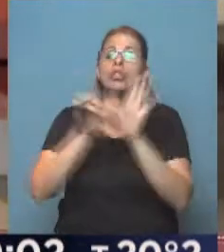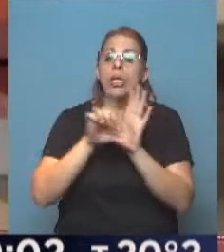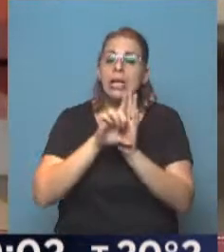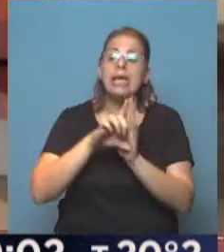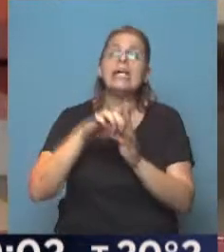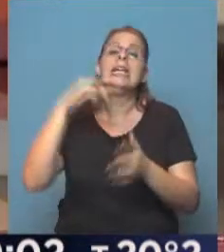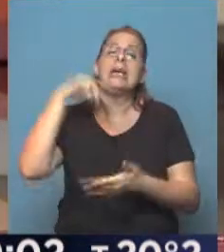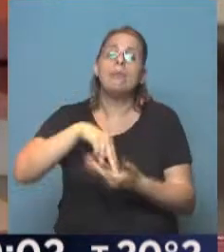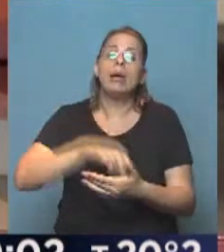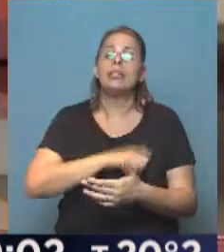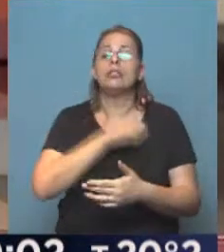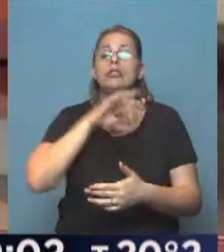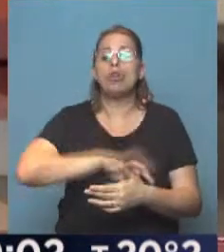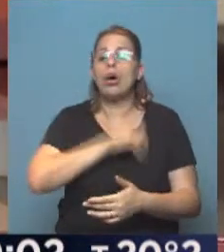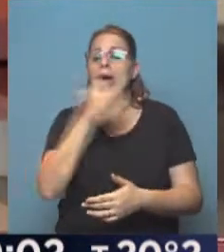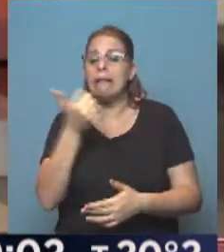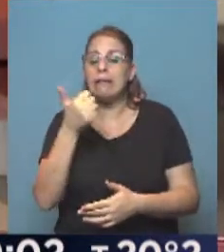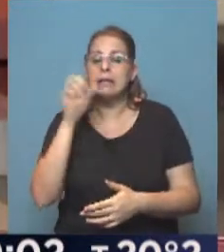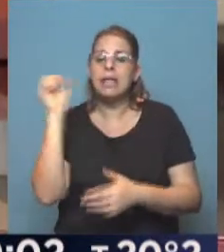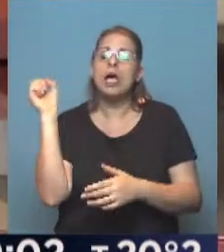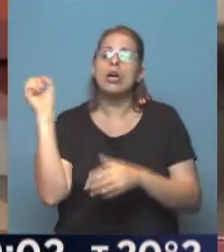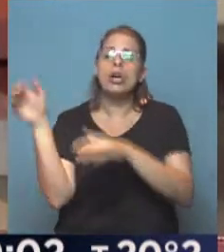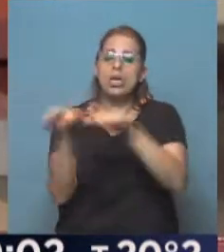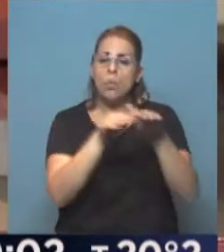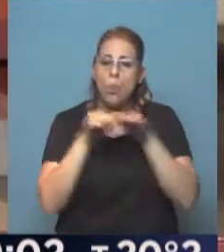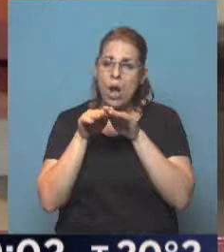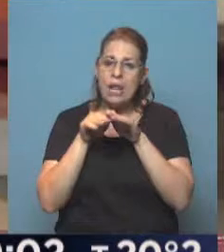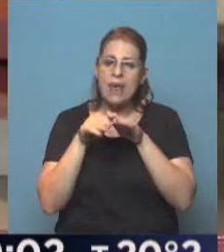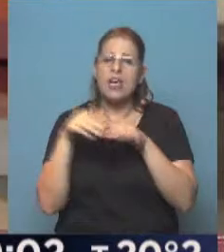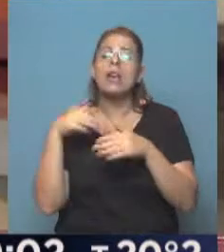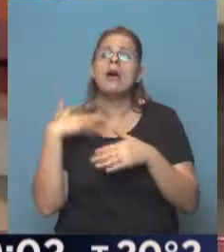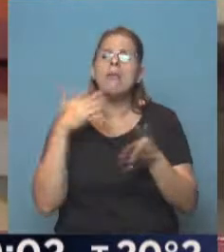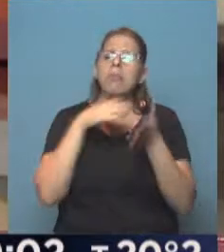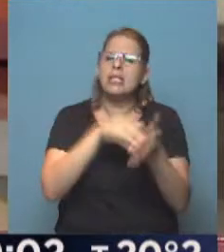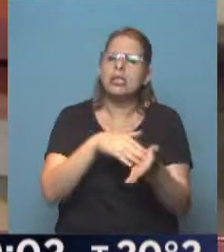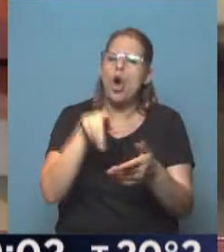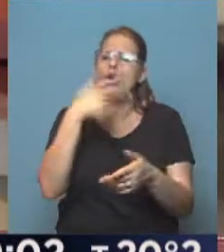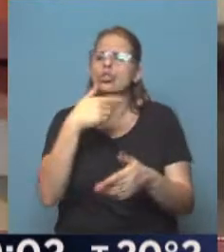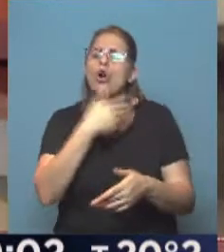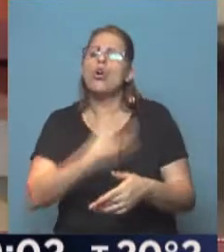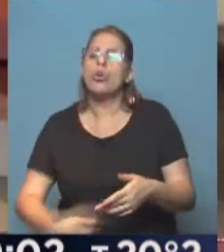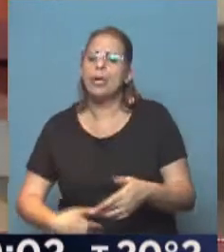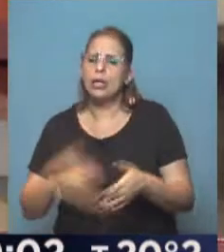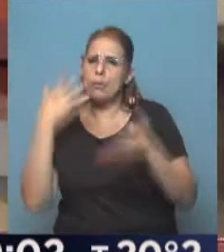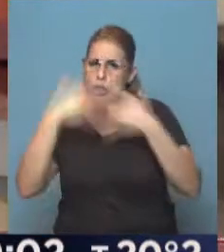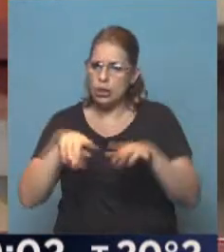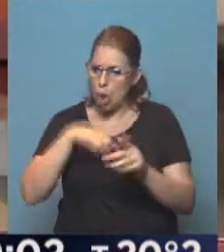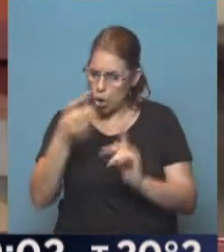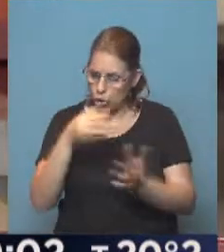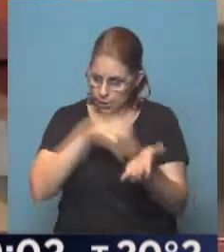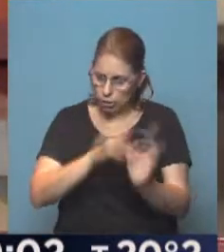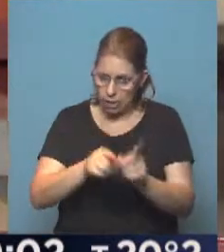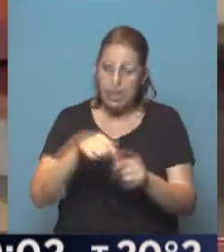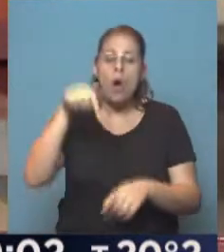común que opuso al presentado por el oficialismo. De esta manera, esta noche